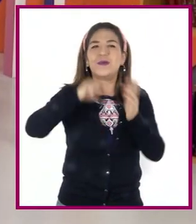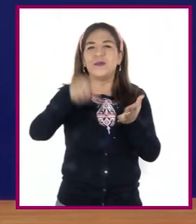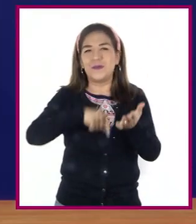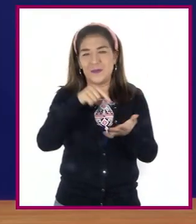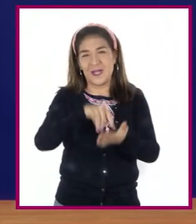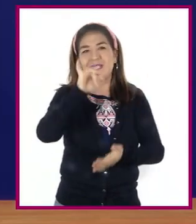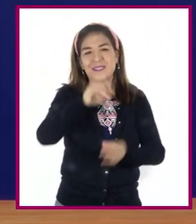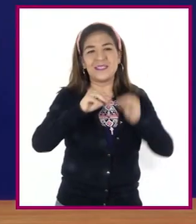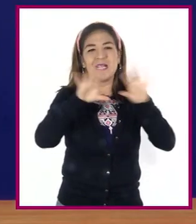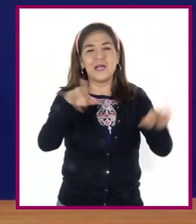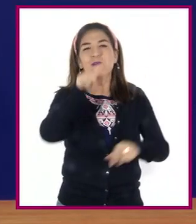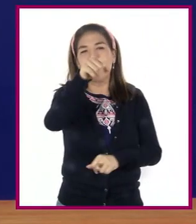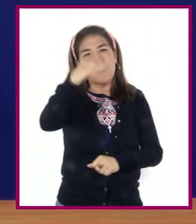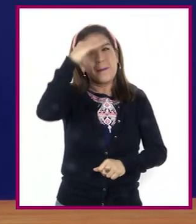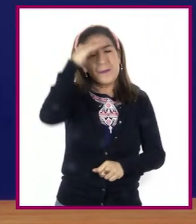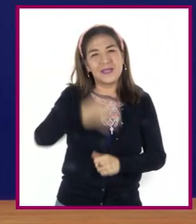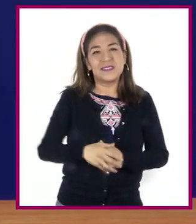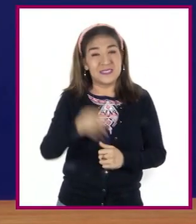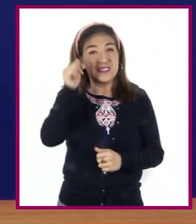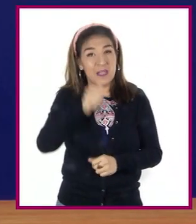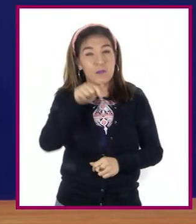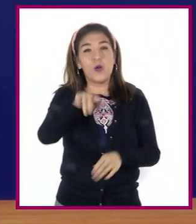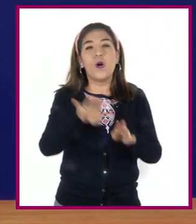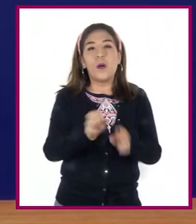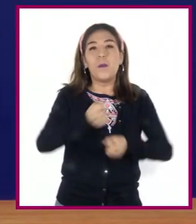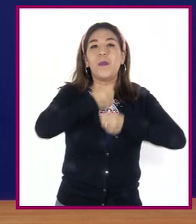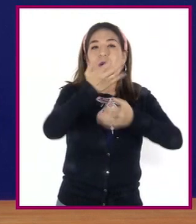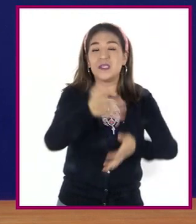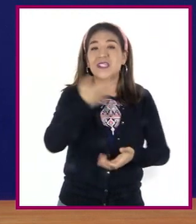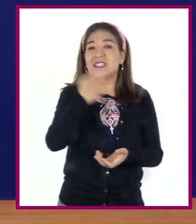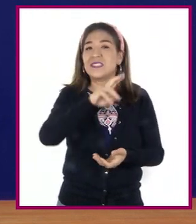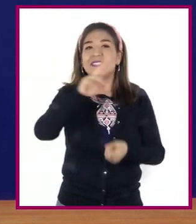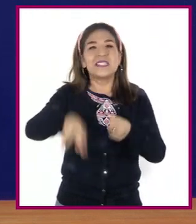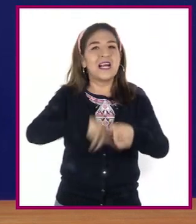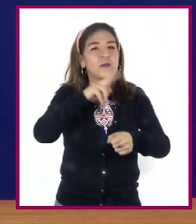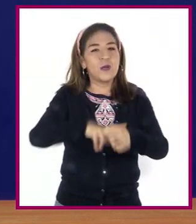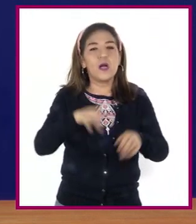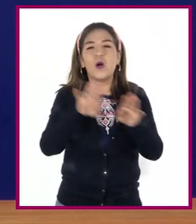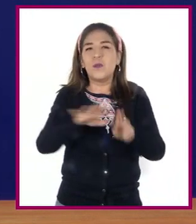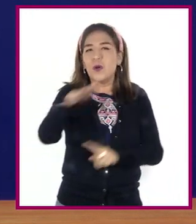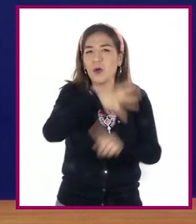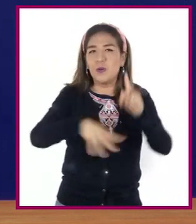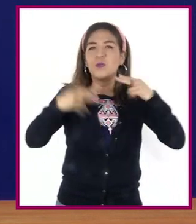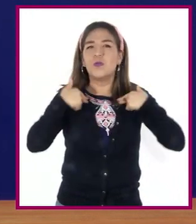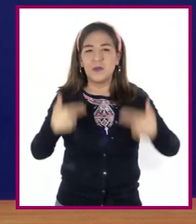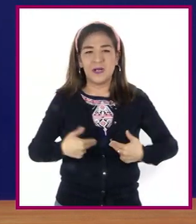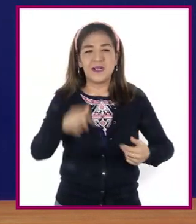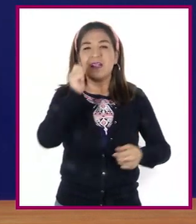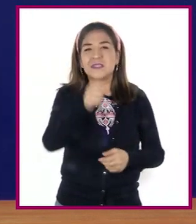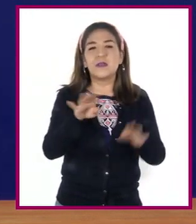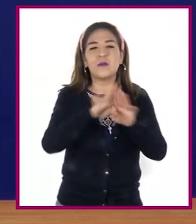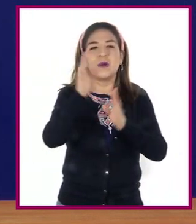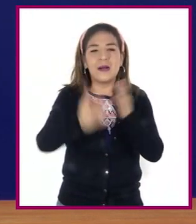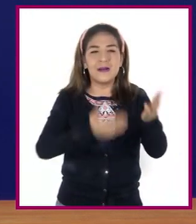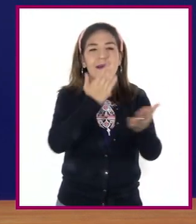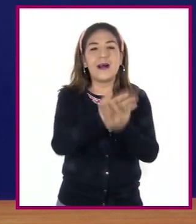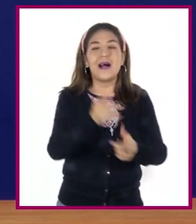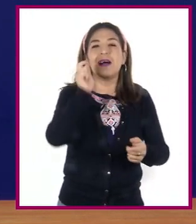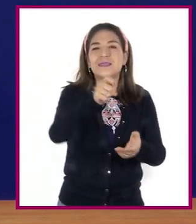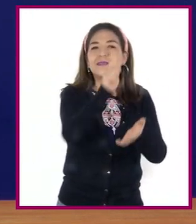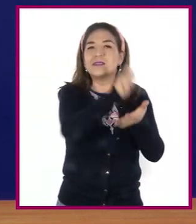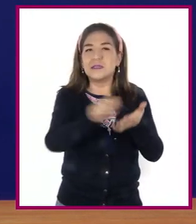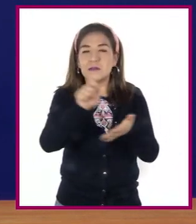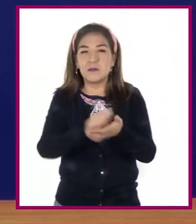Claro. Piensa siempre que la poesía es algo completamente natural para el ser humano. Aunque no nos propongamos escribir poesía,